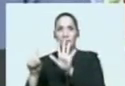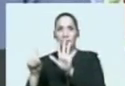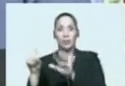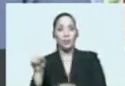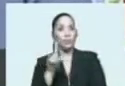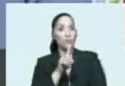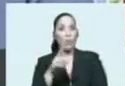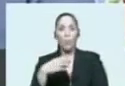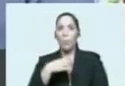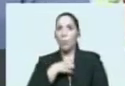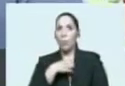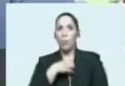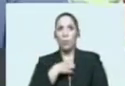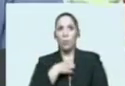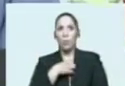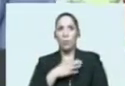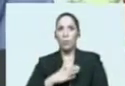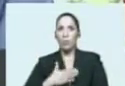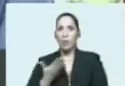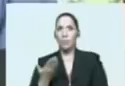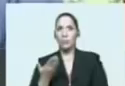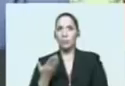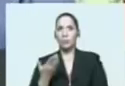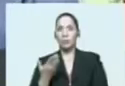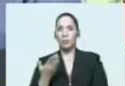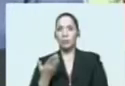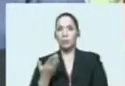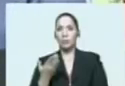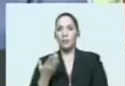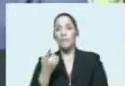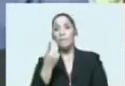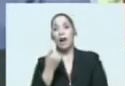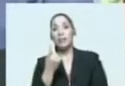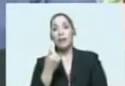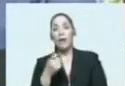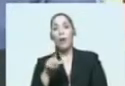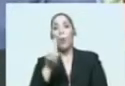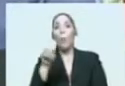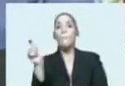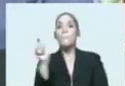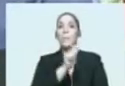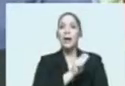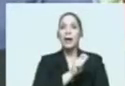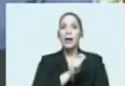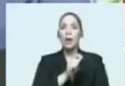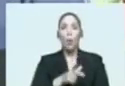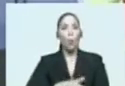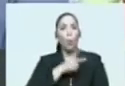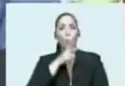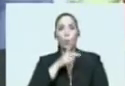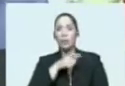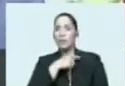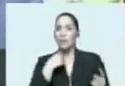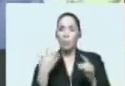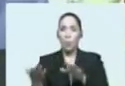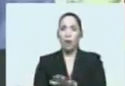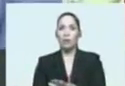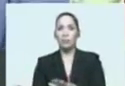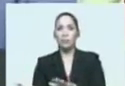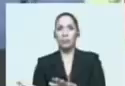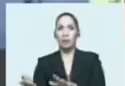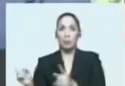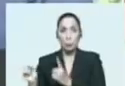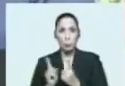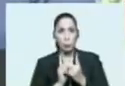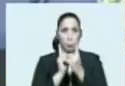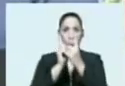que faltaba menos de un mes para su cruel asesinato en los días en que era perseguido salvajemente en que